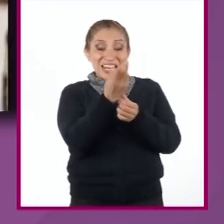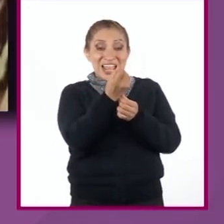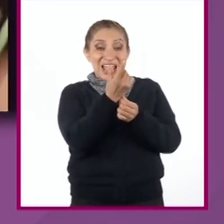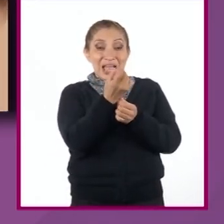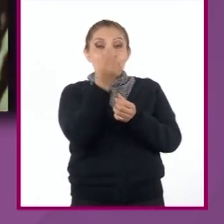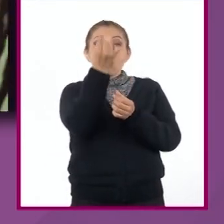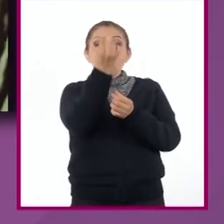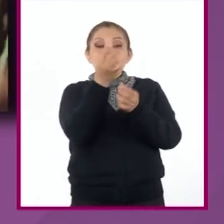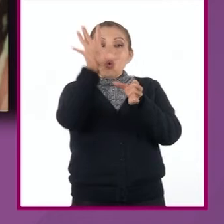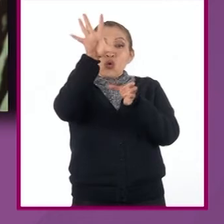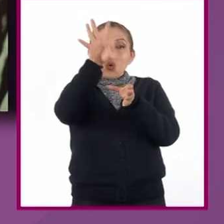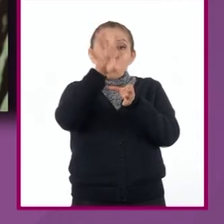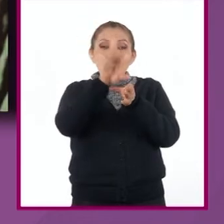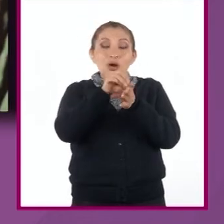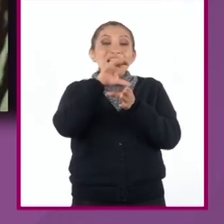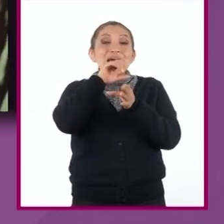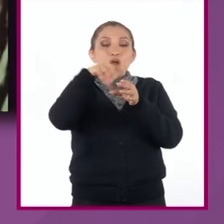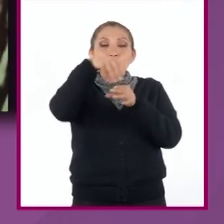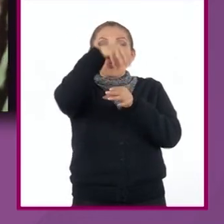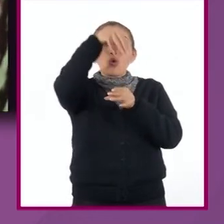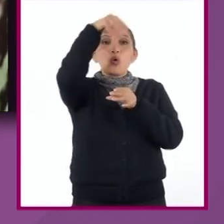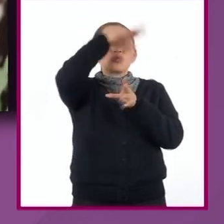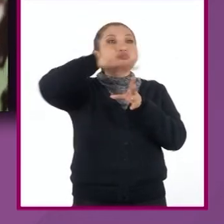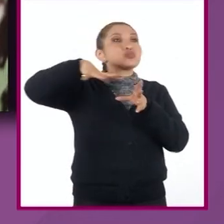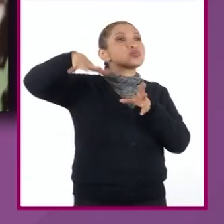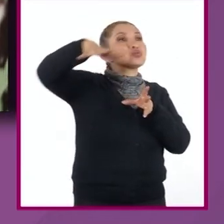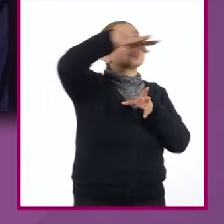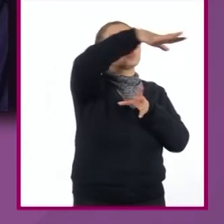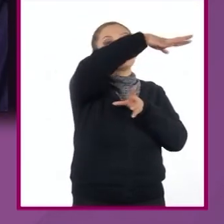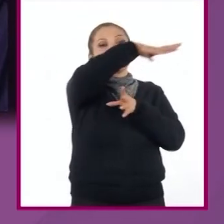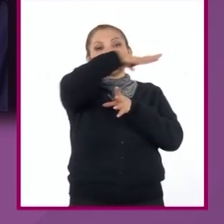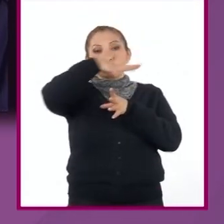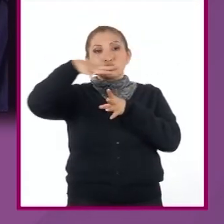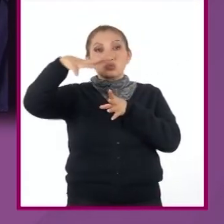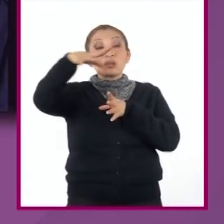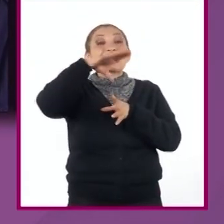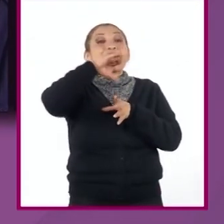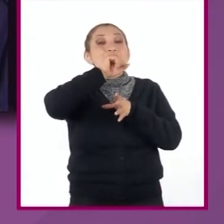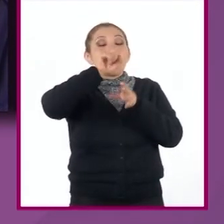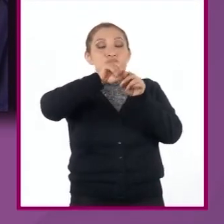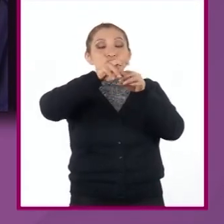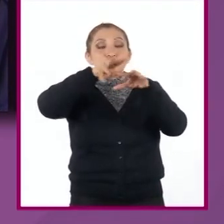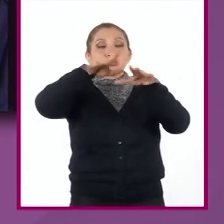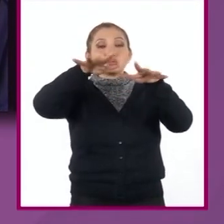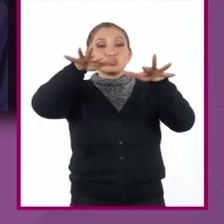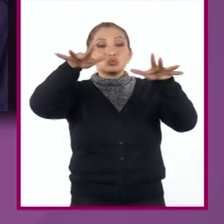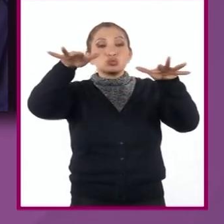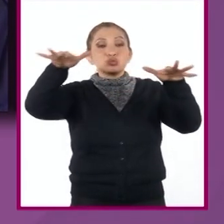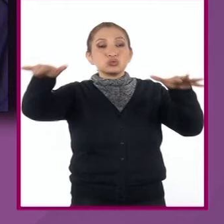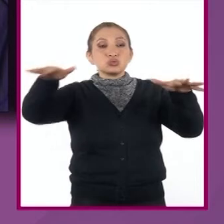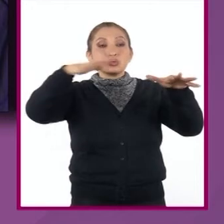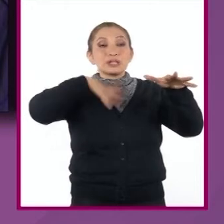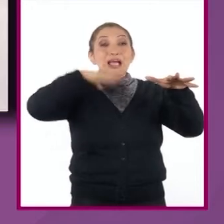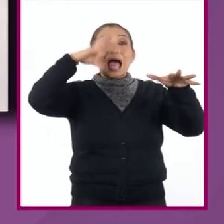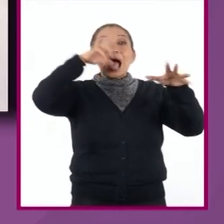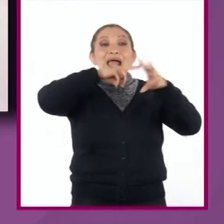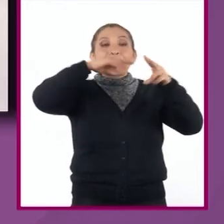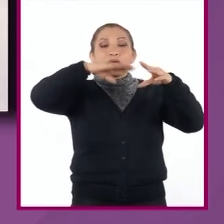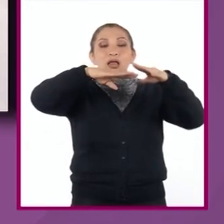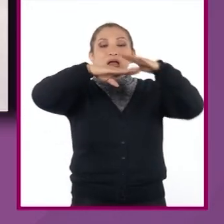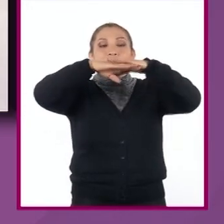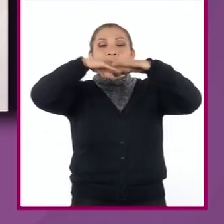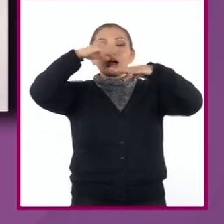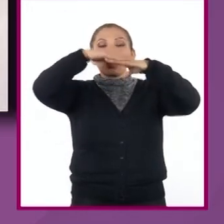quema transfiere calor al aire que está alrededor de la flama. Ese calor se transmite a las capas superiores del aire, las